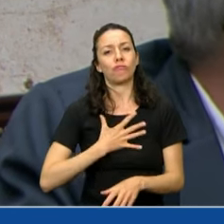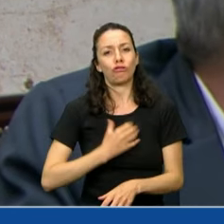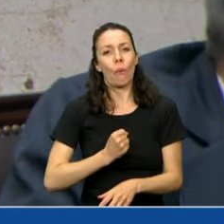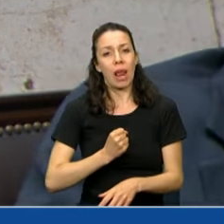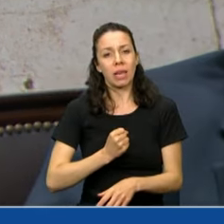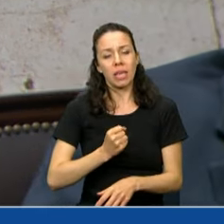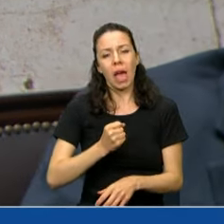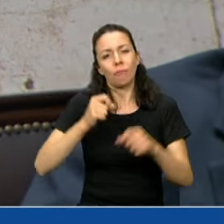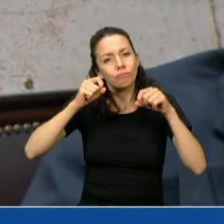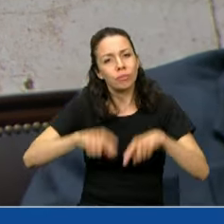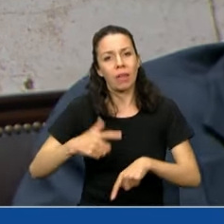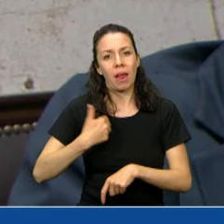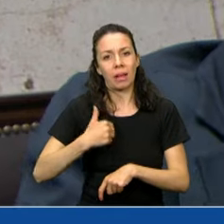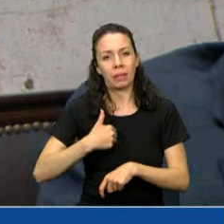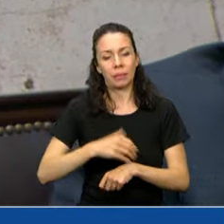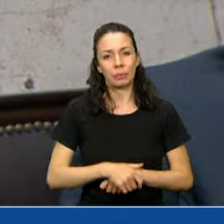nacional